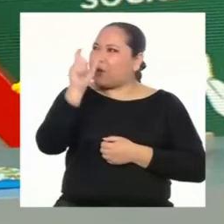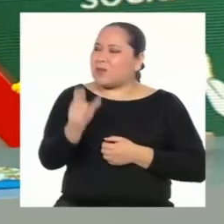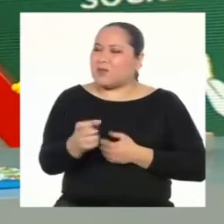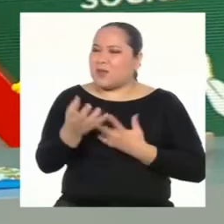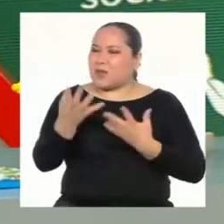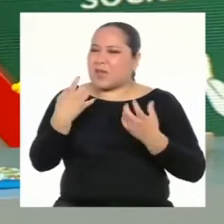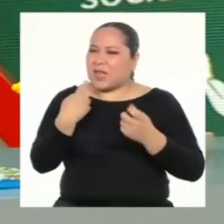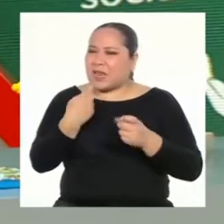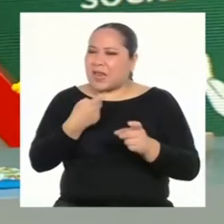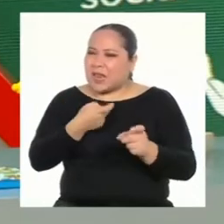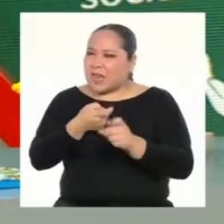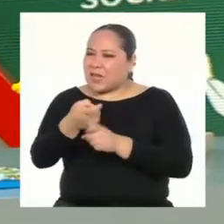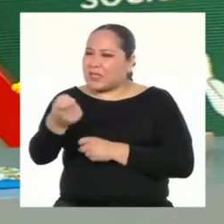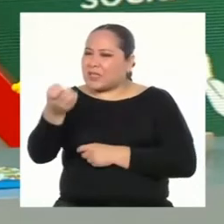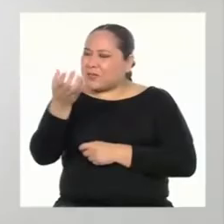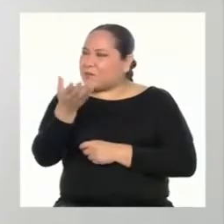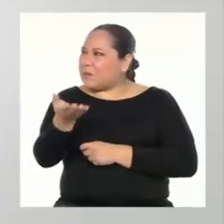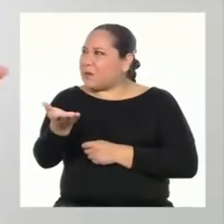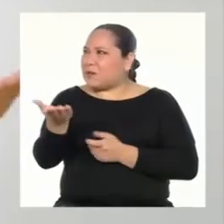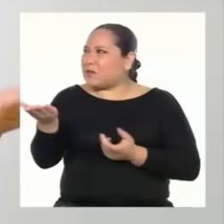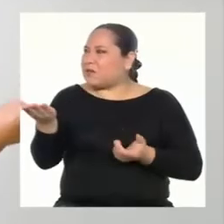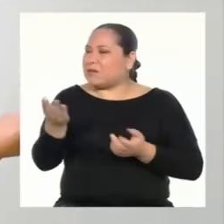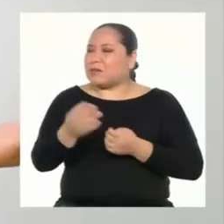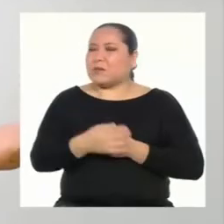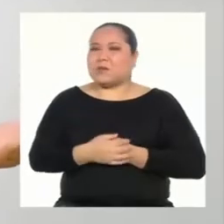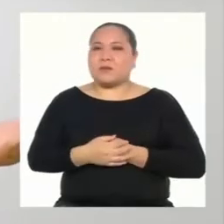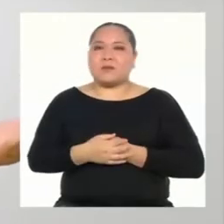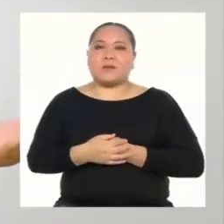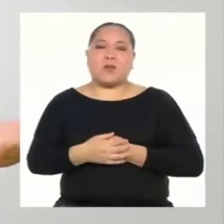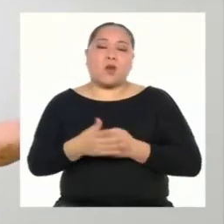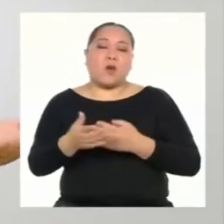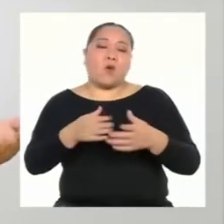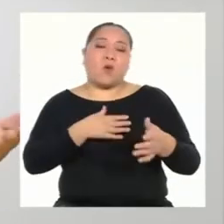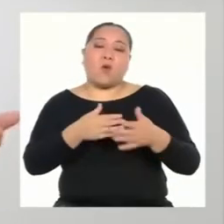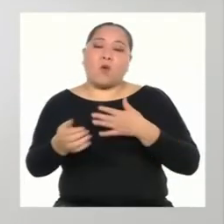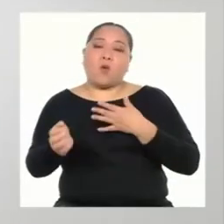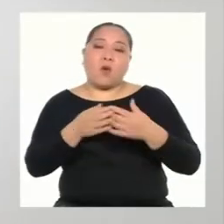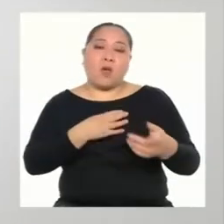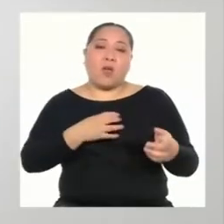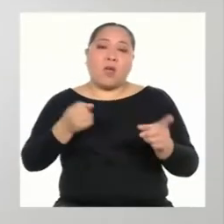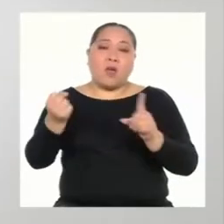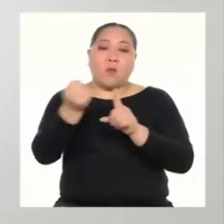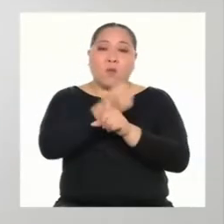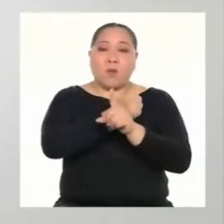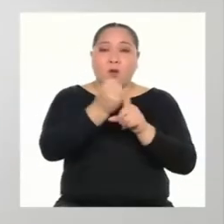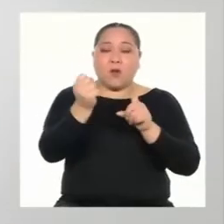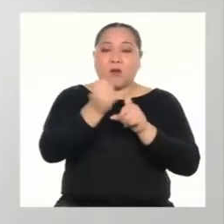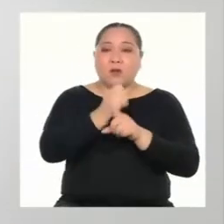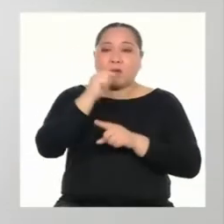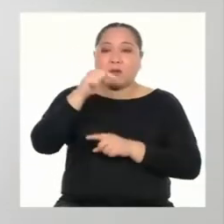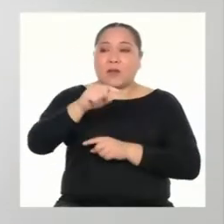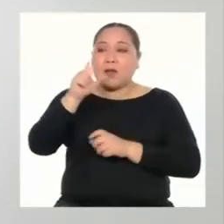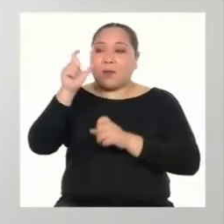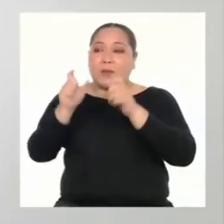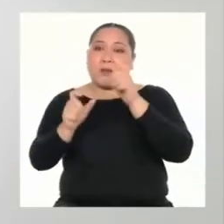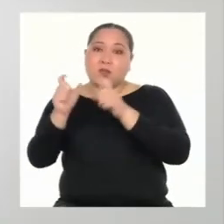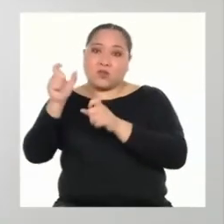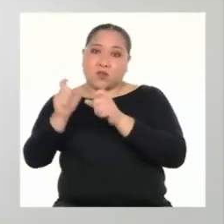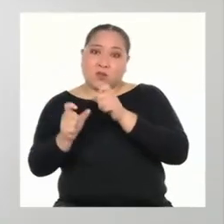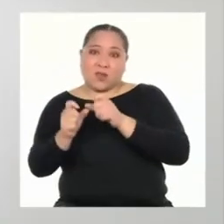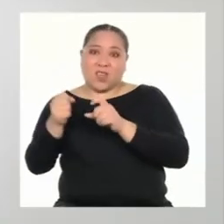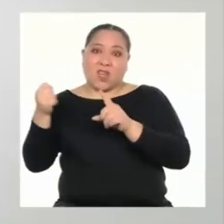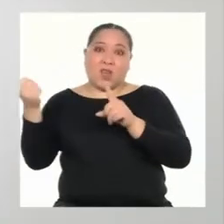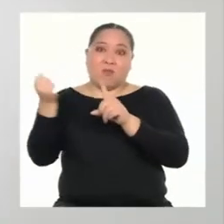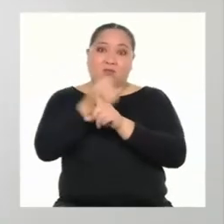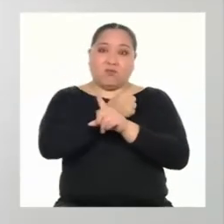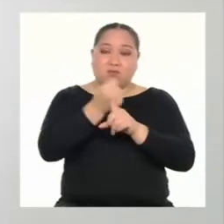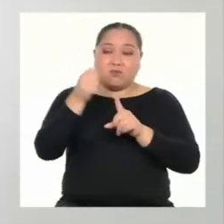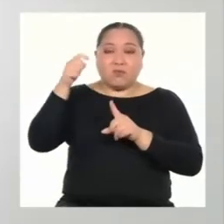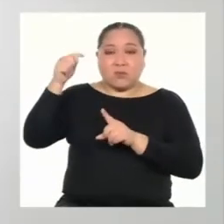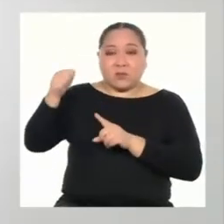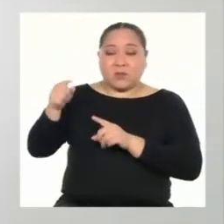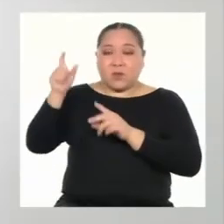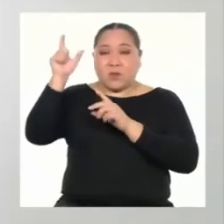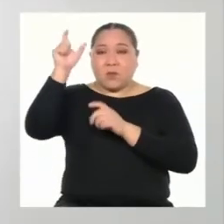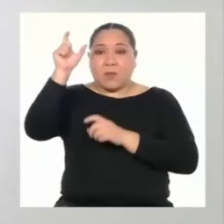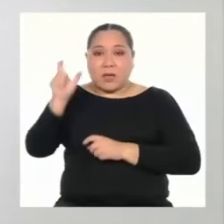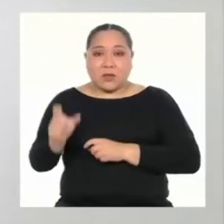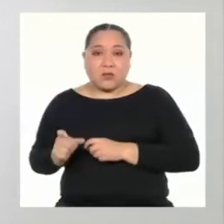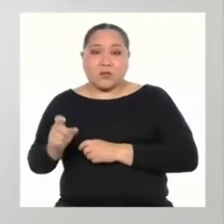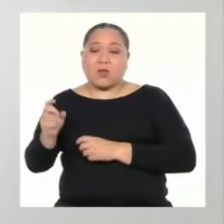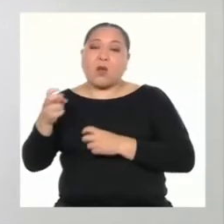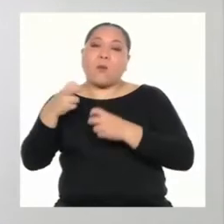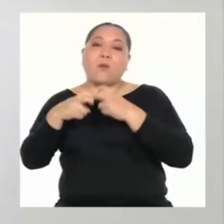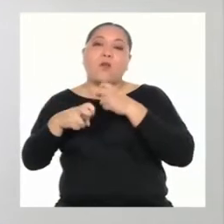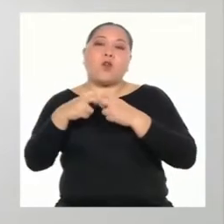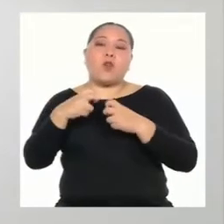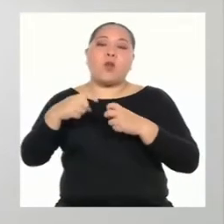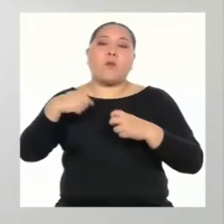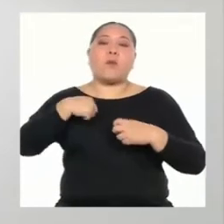querría ocasionar estos daños, profesora? Como cualquier tipo de violencia, las o los agresores suelen ser personas